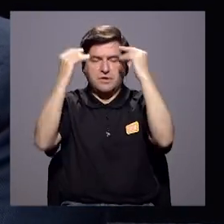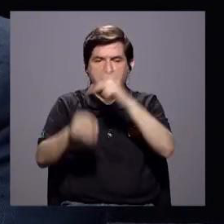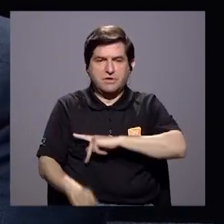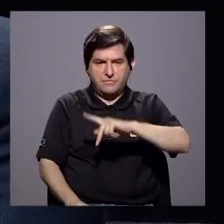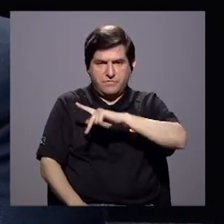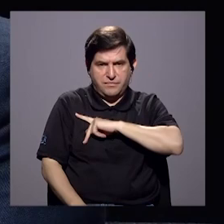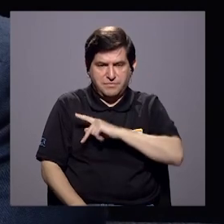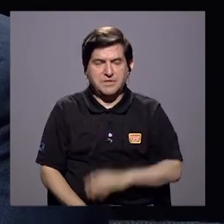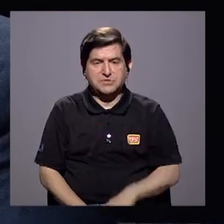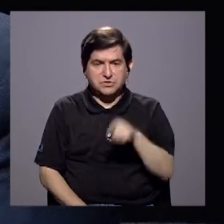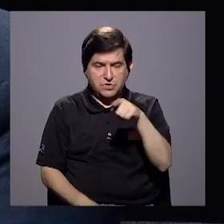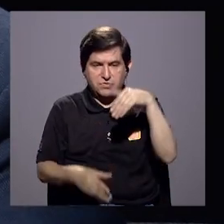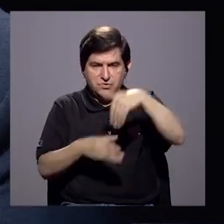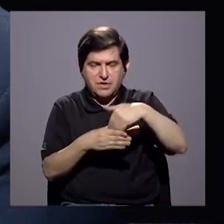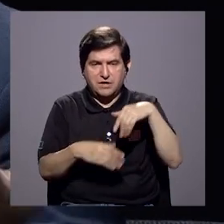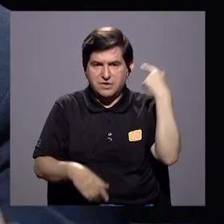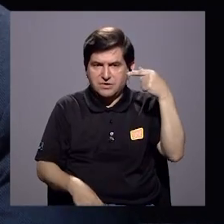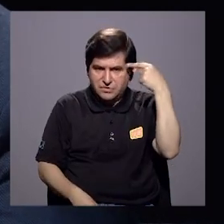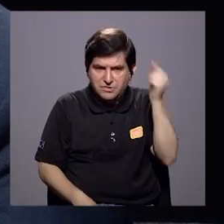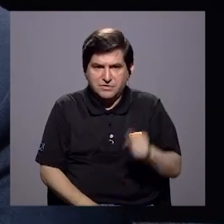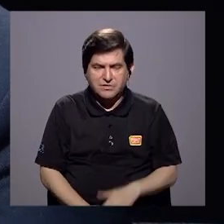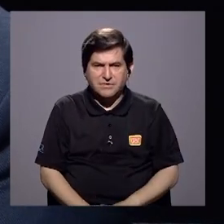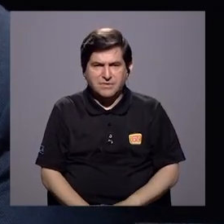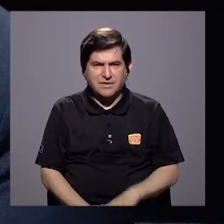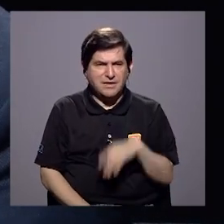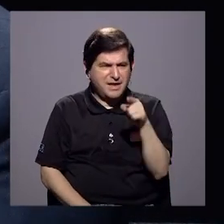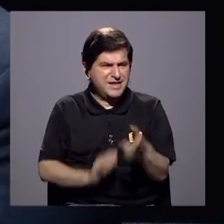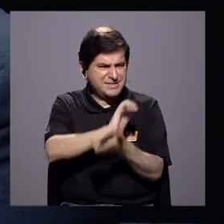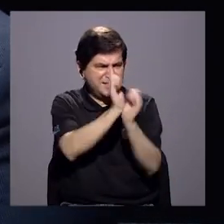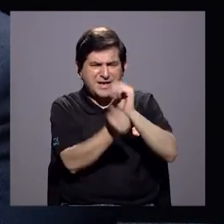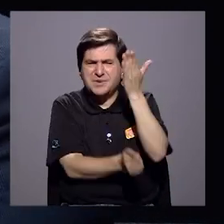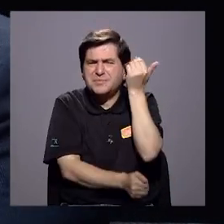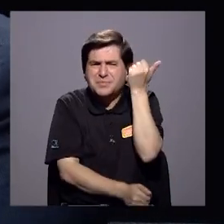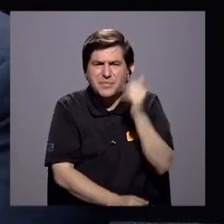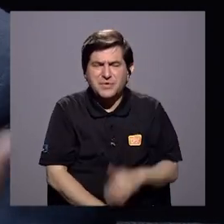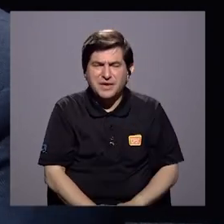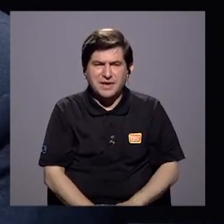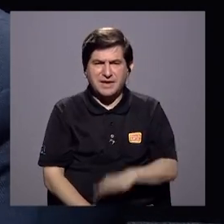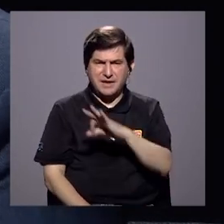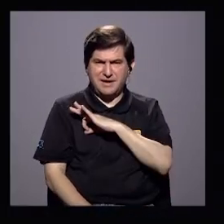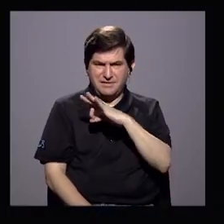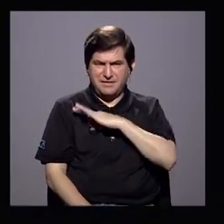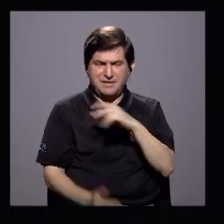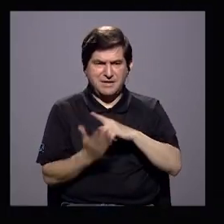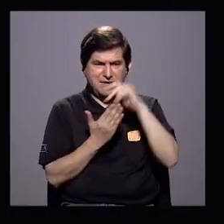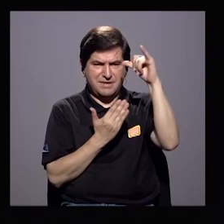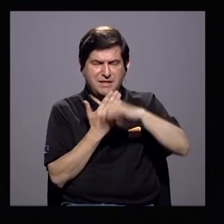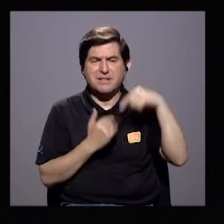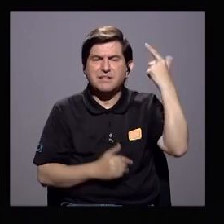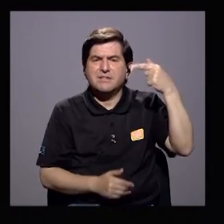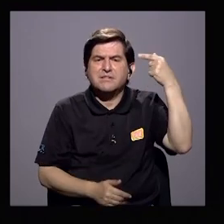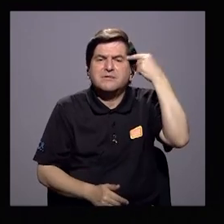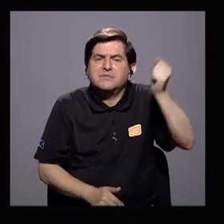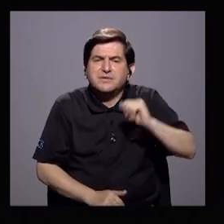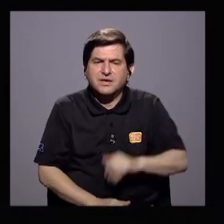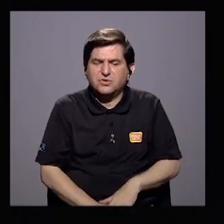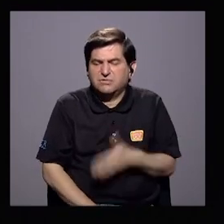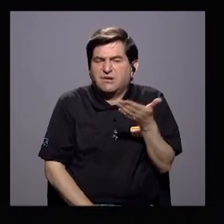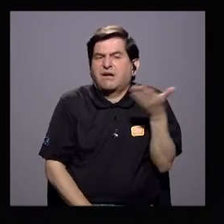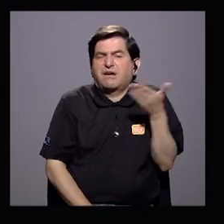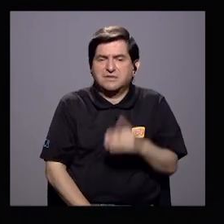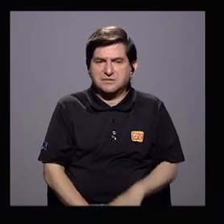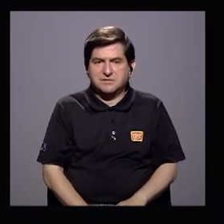personales a la administración pública que es lo que nos hace dar ese cambio en favor de los proyectos del estado